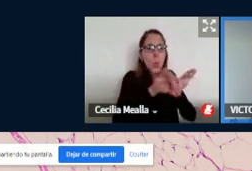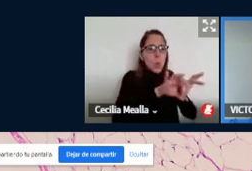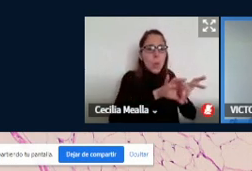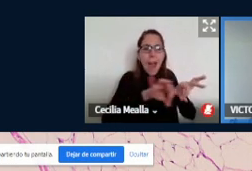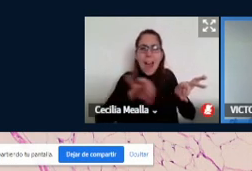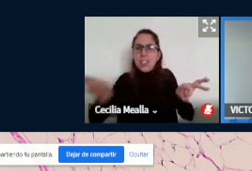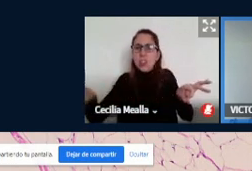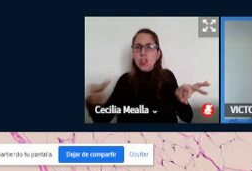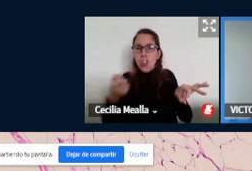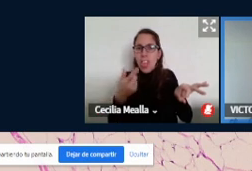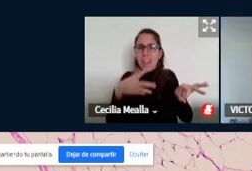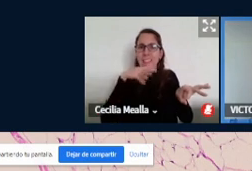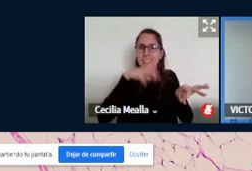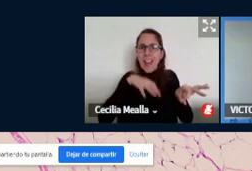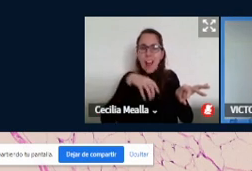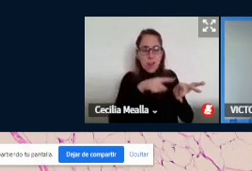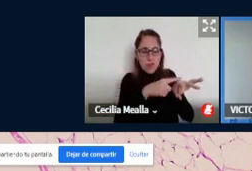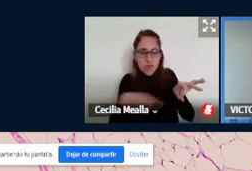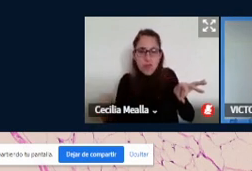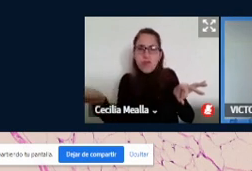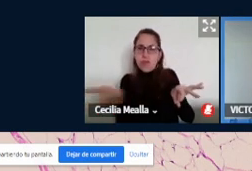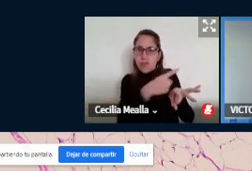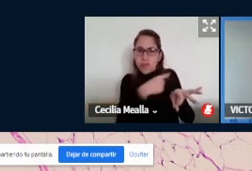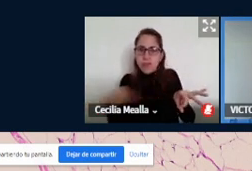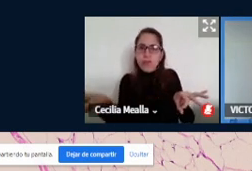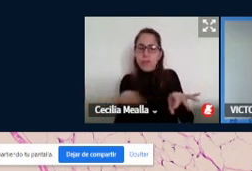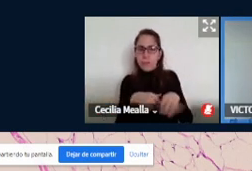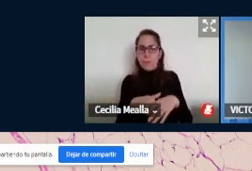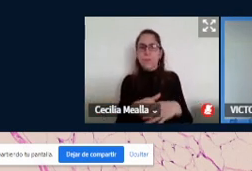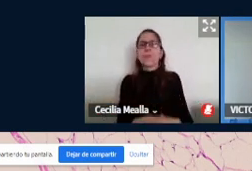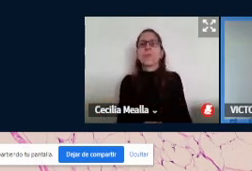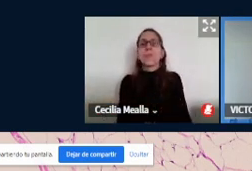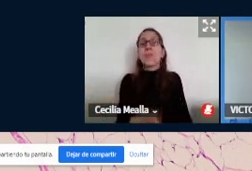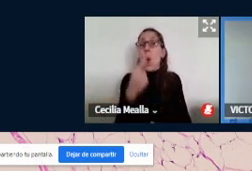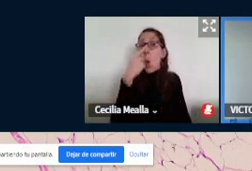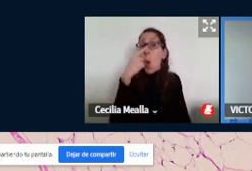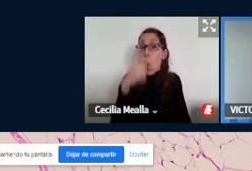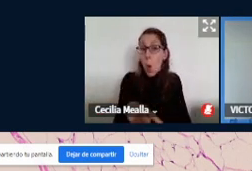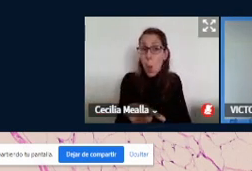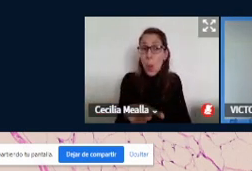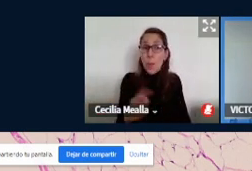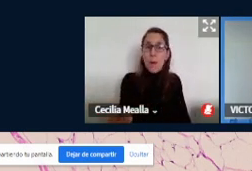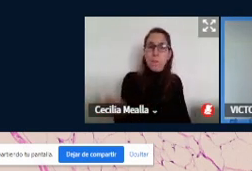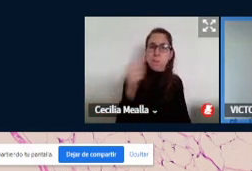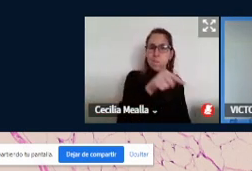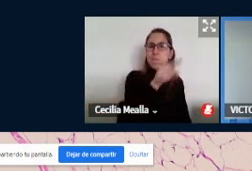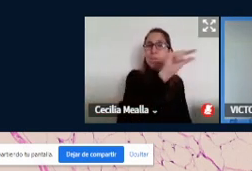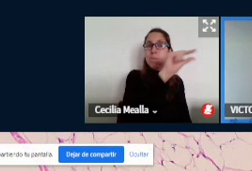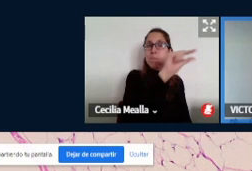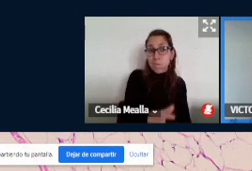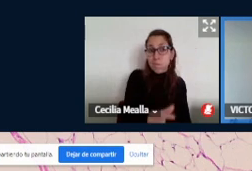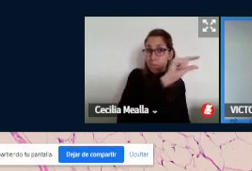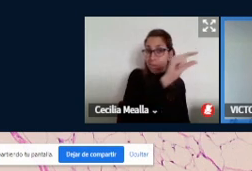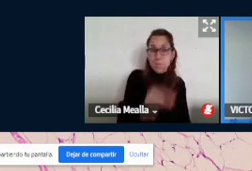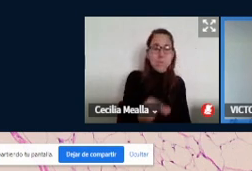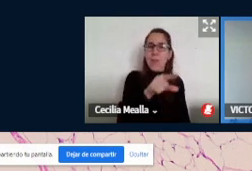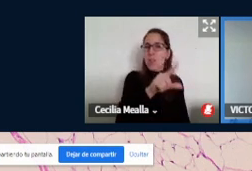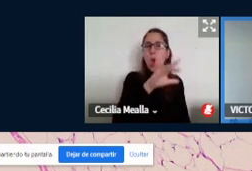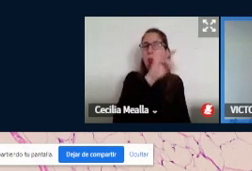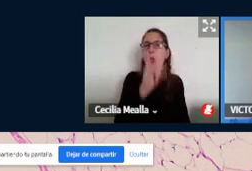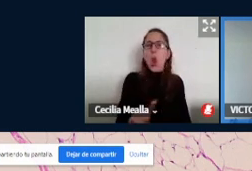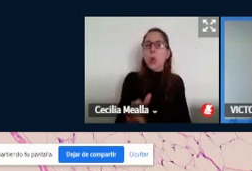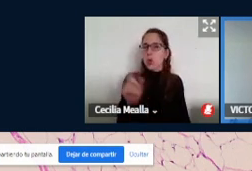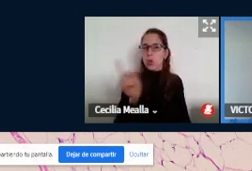músculo, ¿sí? Y después tenemos la última porción, ya acá no es la luz del órgano, sino que estamos fuera del